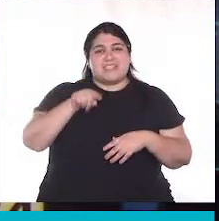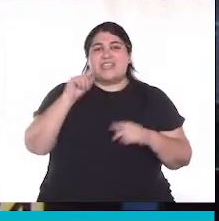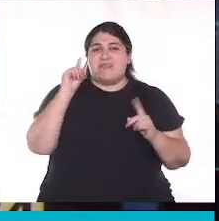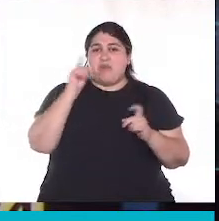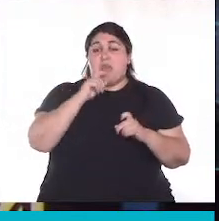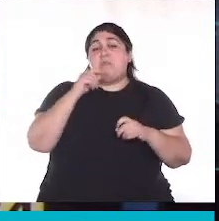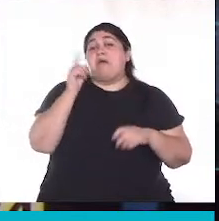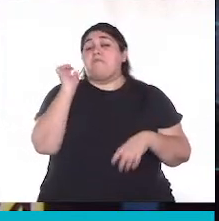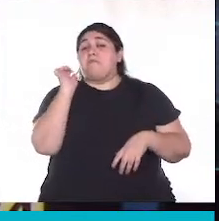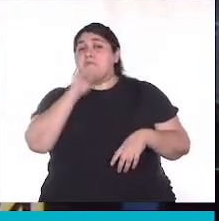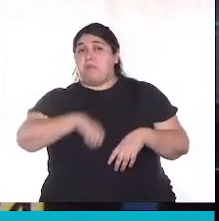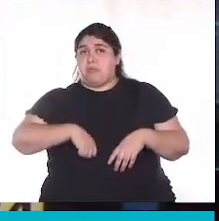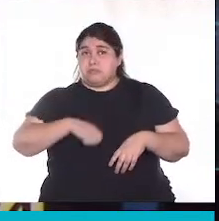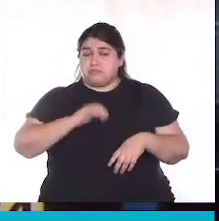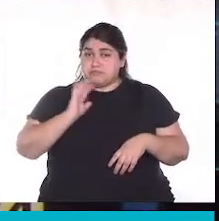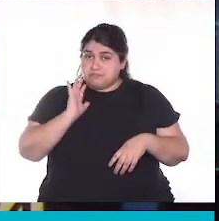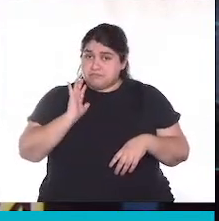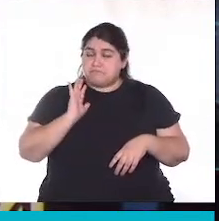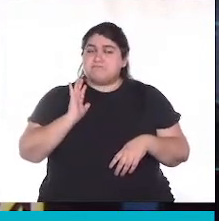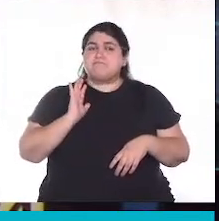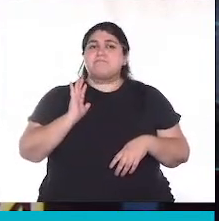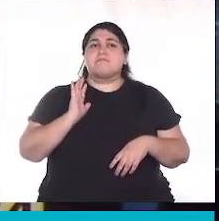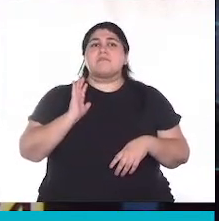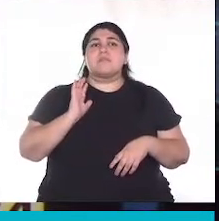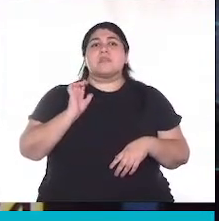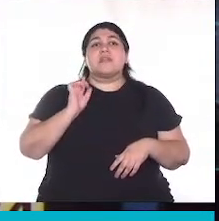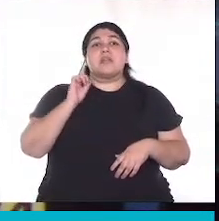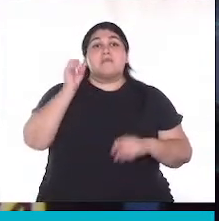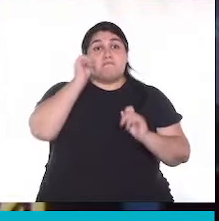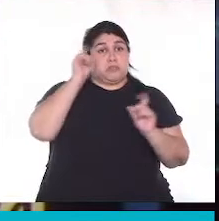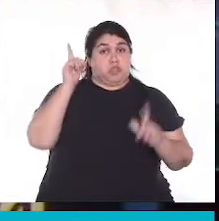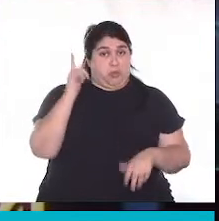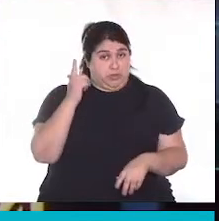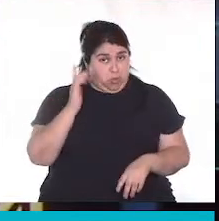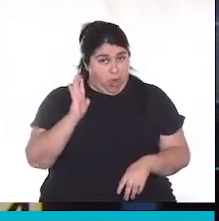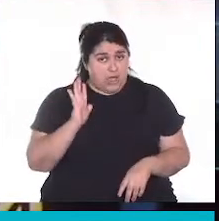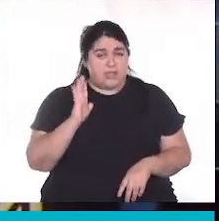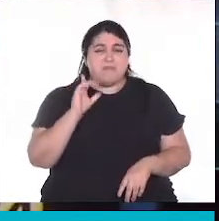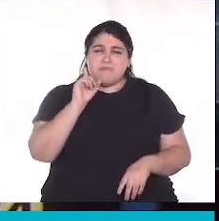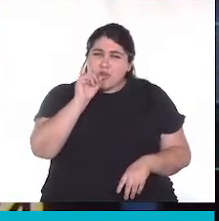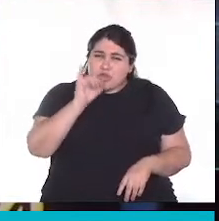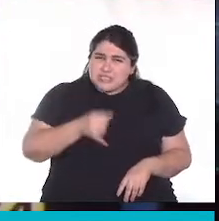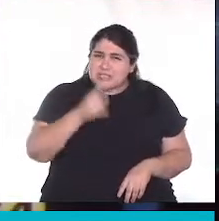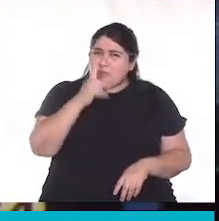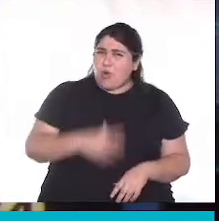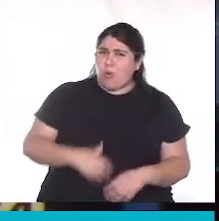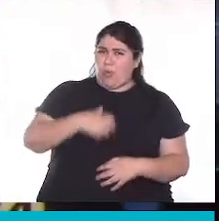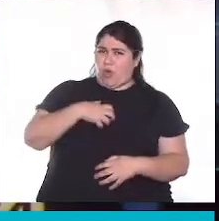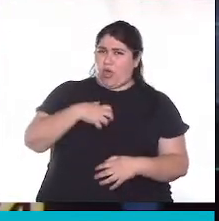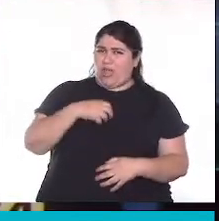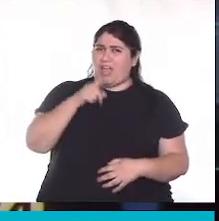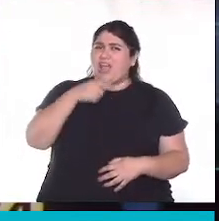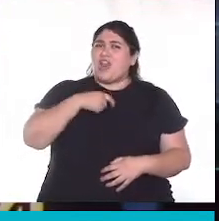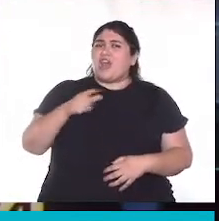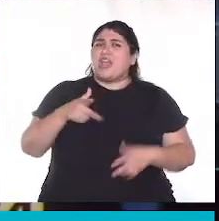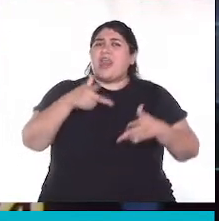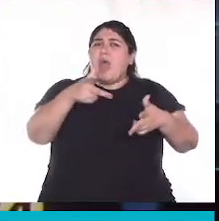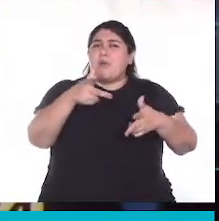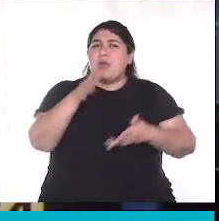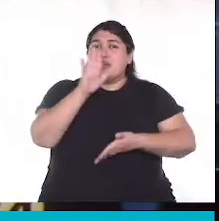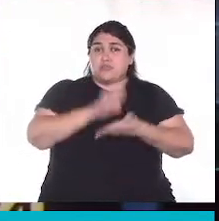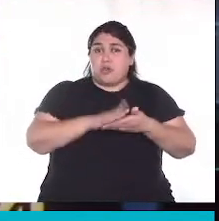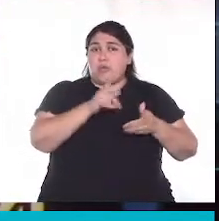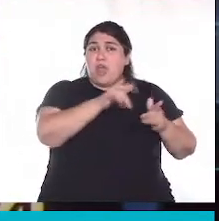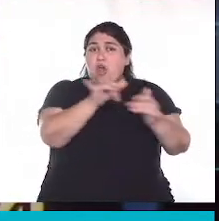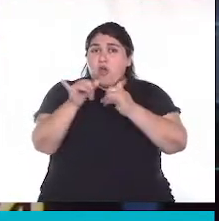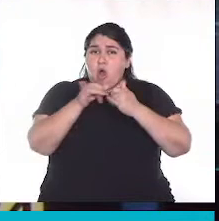me sorprende, aunque no me sorprende, me indigna. Me indigna que no se quiera hablar cuando los pibes nos están